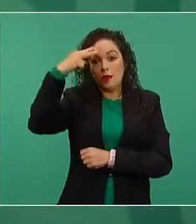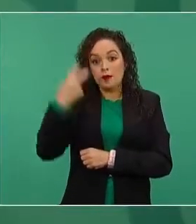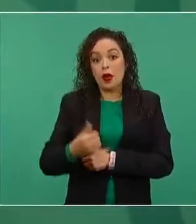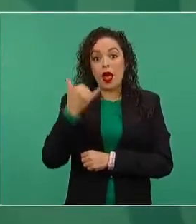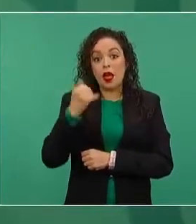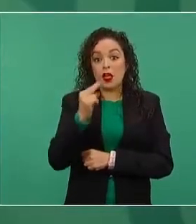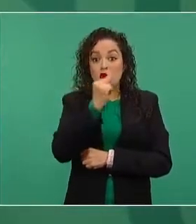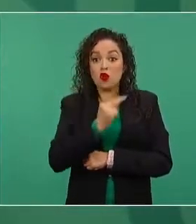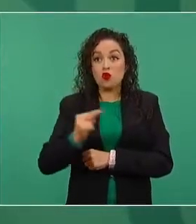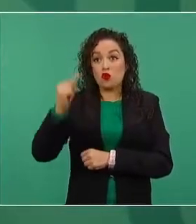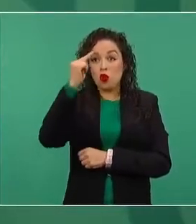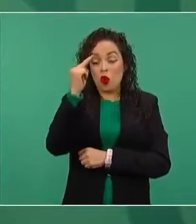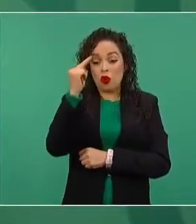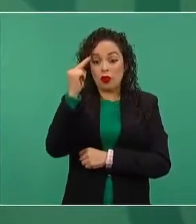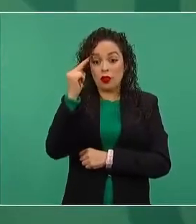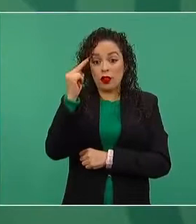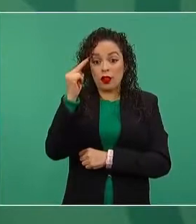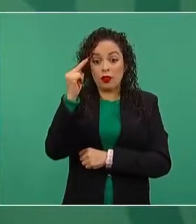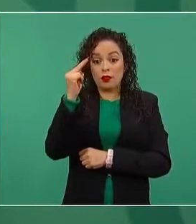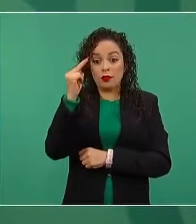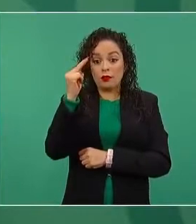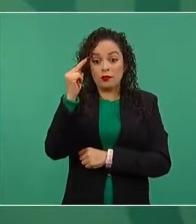norte, ni en la temporada